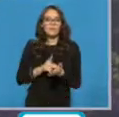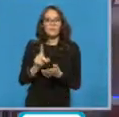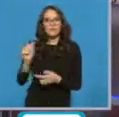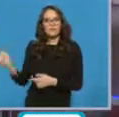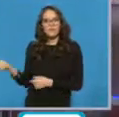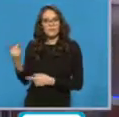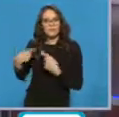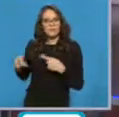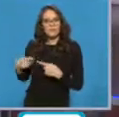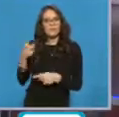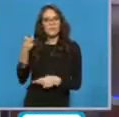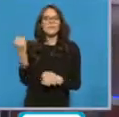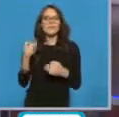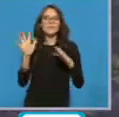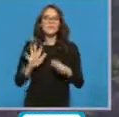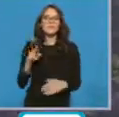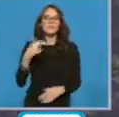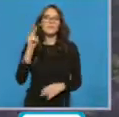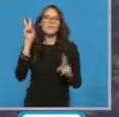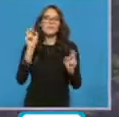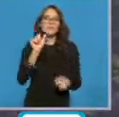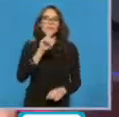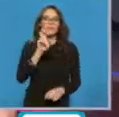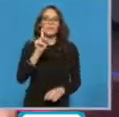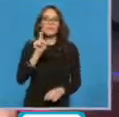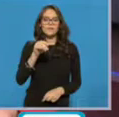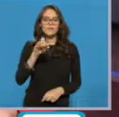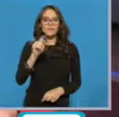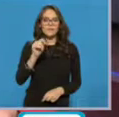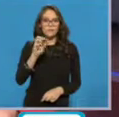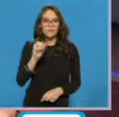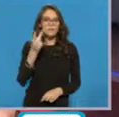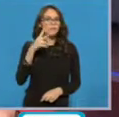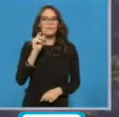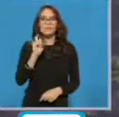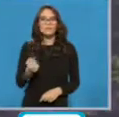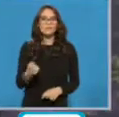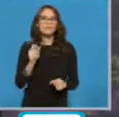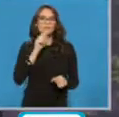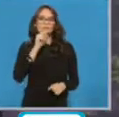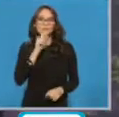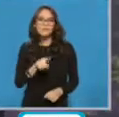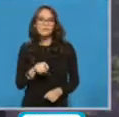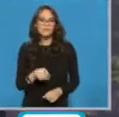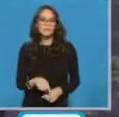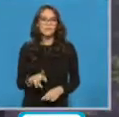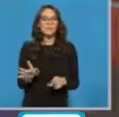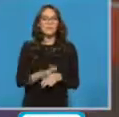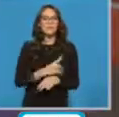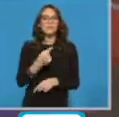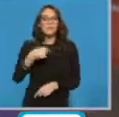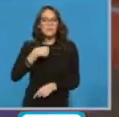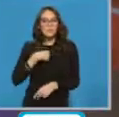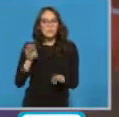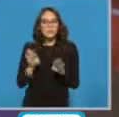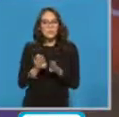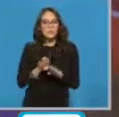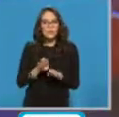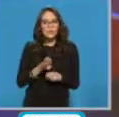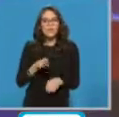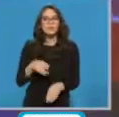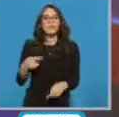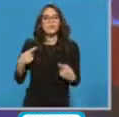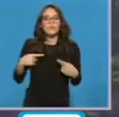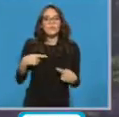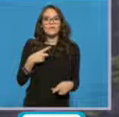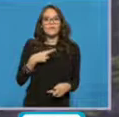se parece al arrendamiento, ¿no? Ujú. Pero no es lo mismo, porque tú como usufructuario, como el beneficiario de ese derecho a utilizar los